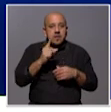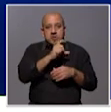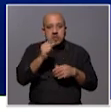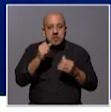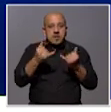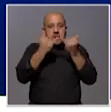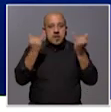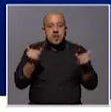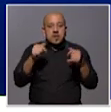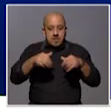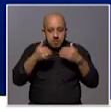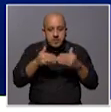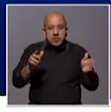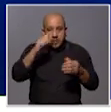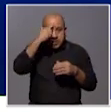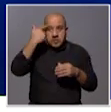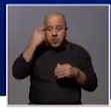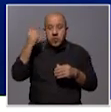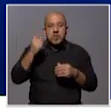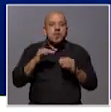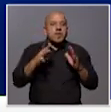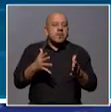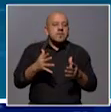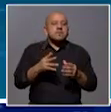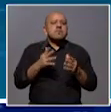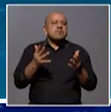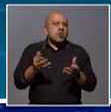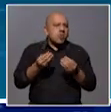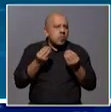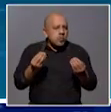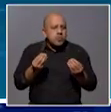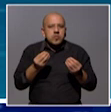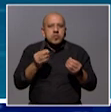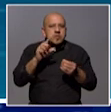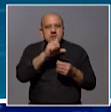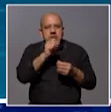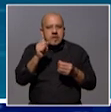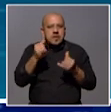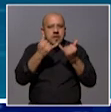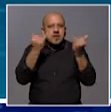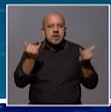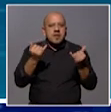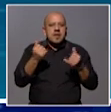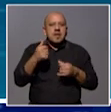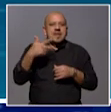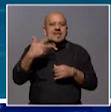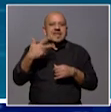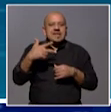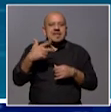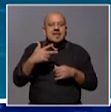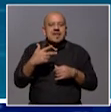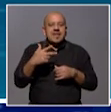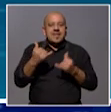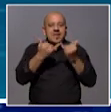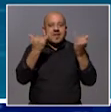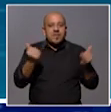que 100 días de luis lacalle pou haber daniel podríamos restarle a los 100 los 13 primeros cuando todavía no se